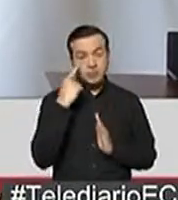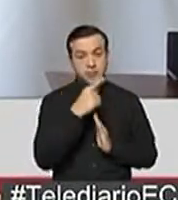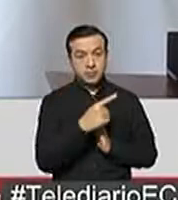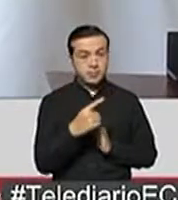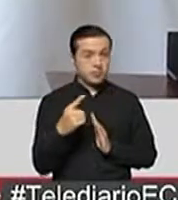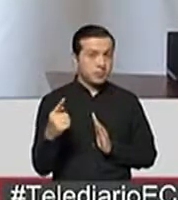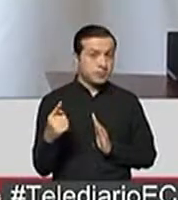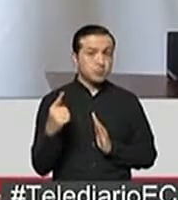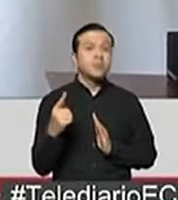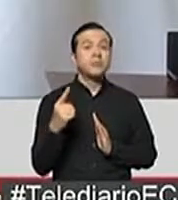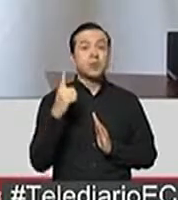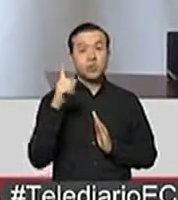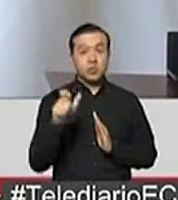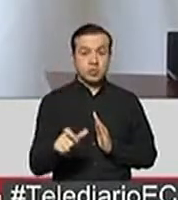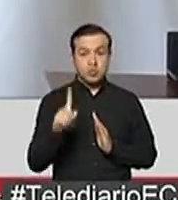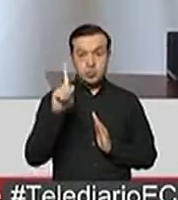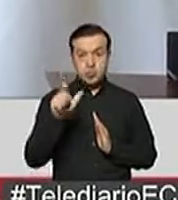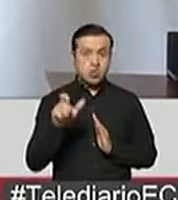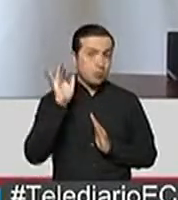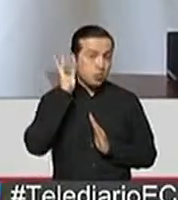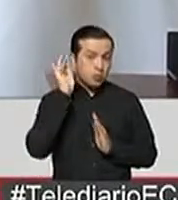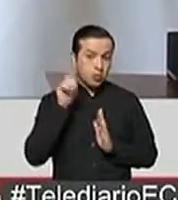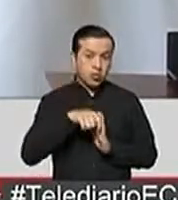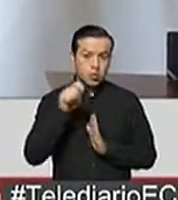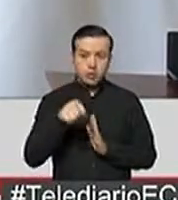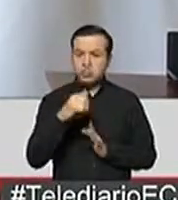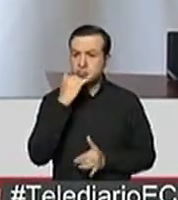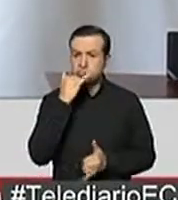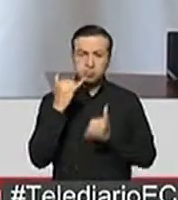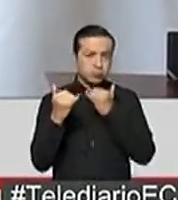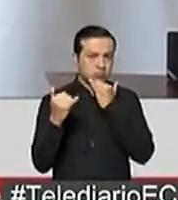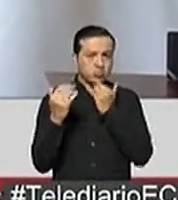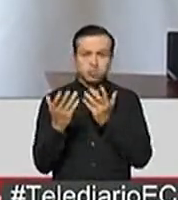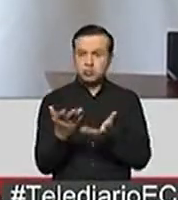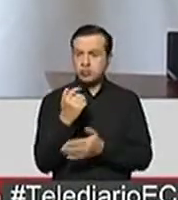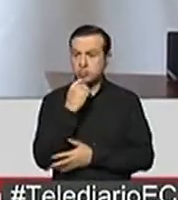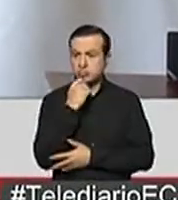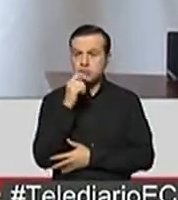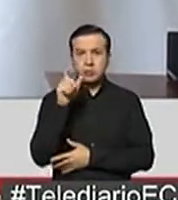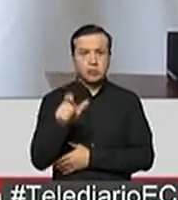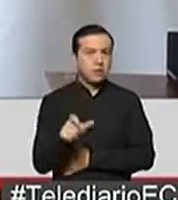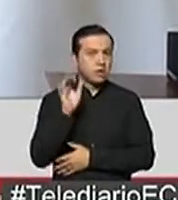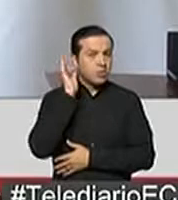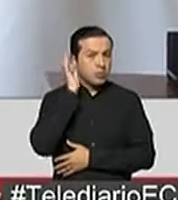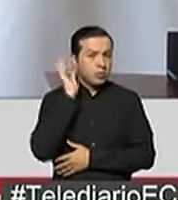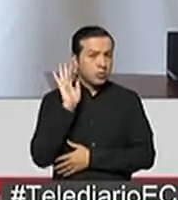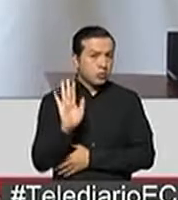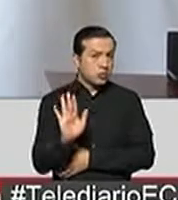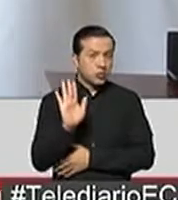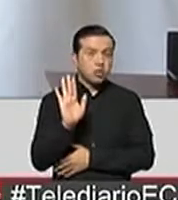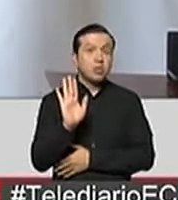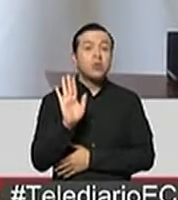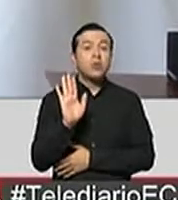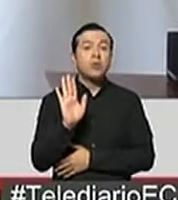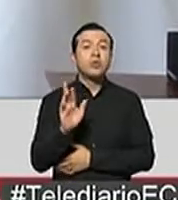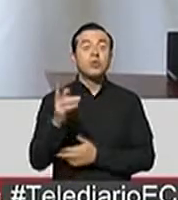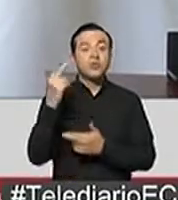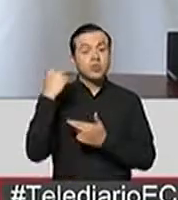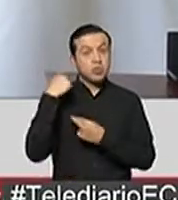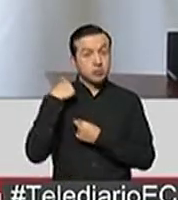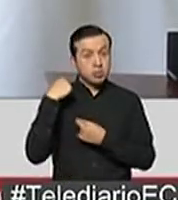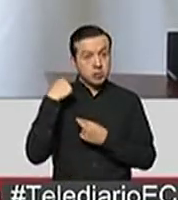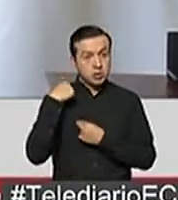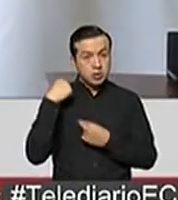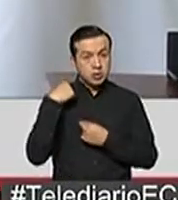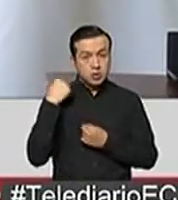encontrado por parte de una jueza una incompatibilidad. Ella está ejerciendo una función